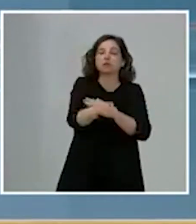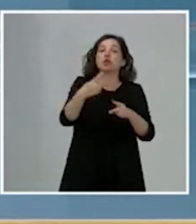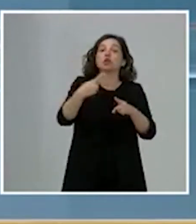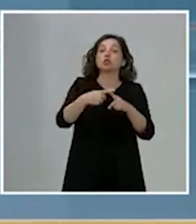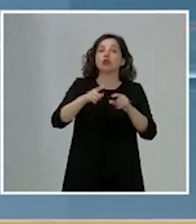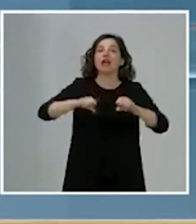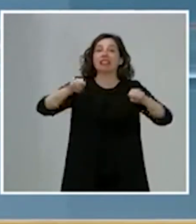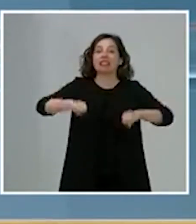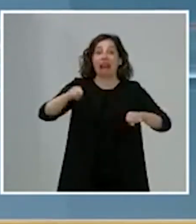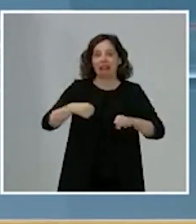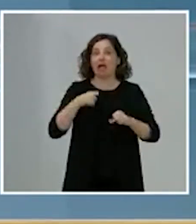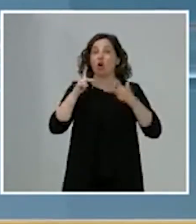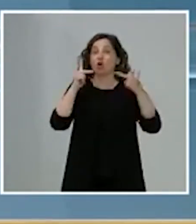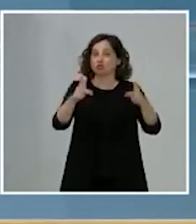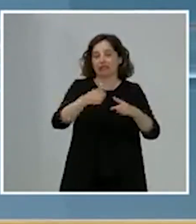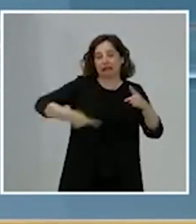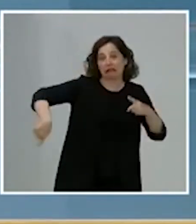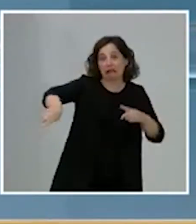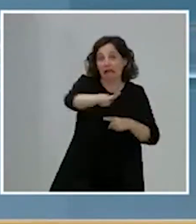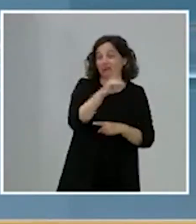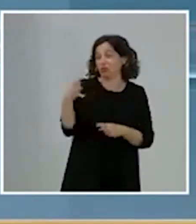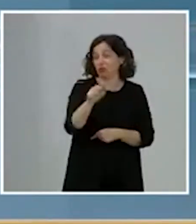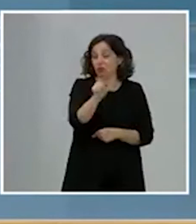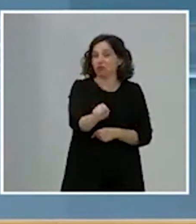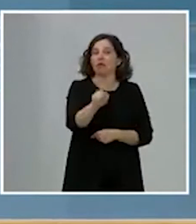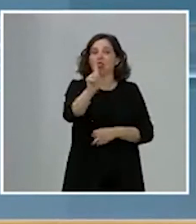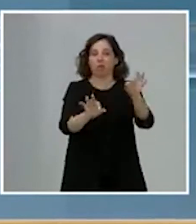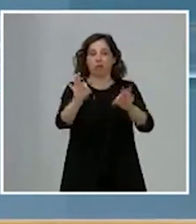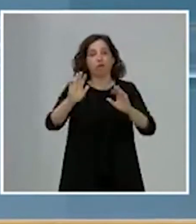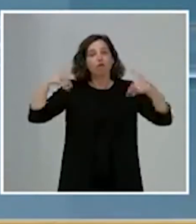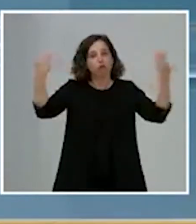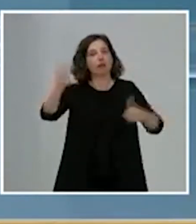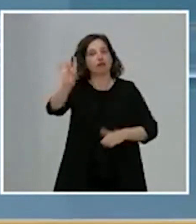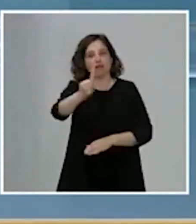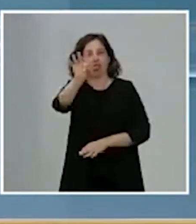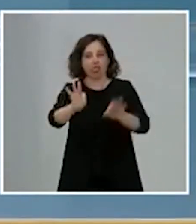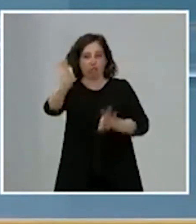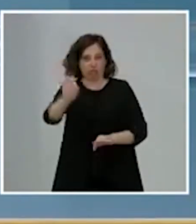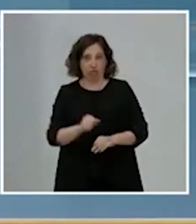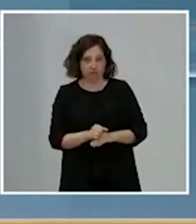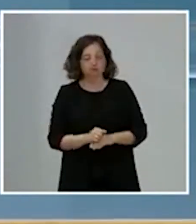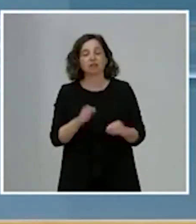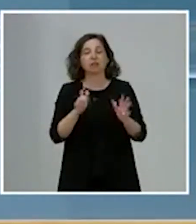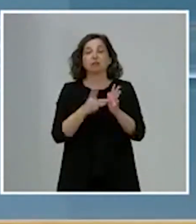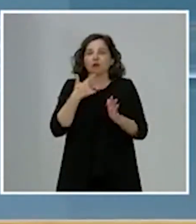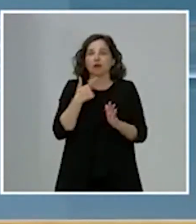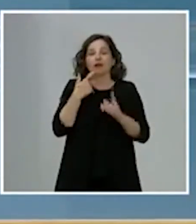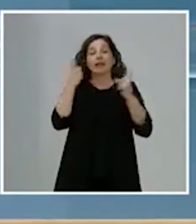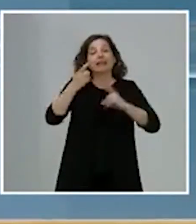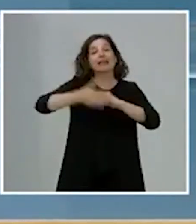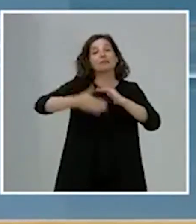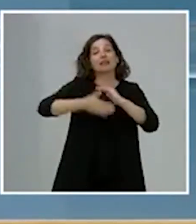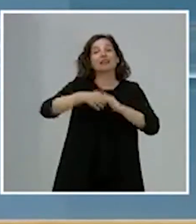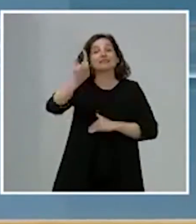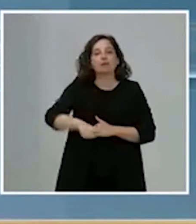en terrazas de hostelería mantienen un aforo del 100%. Se organizan o se limitan